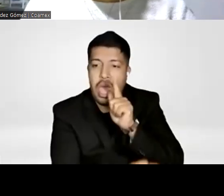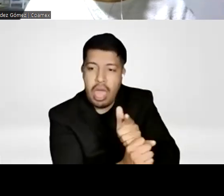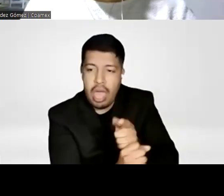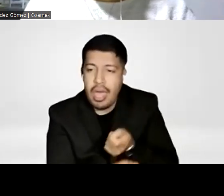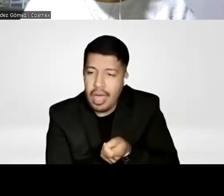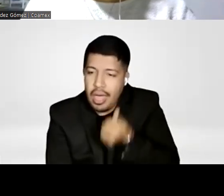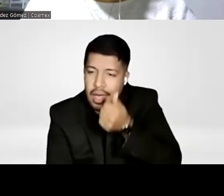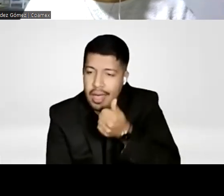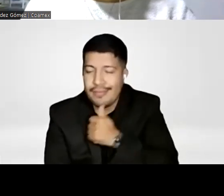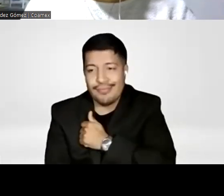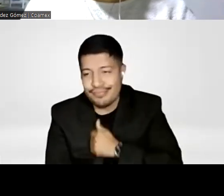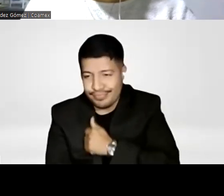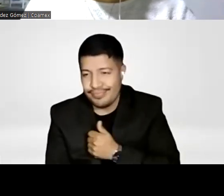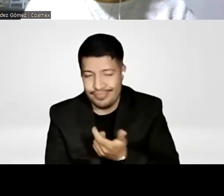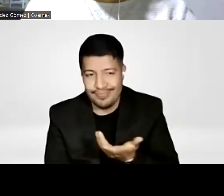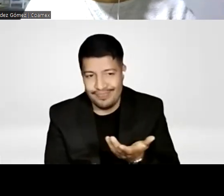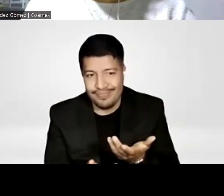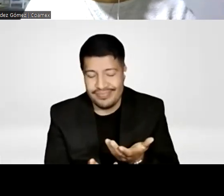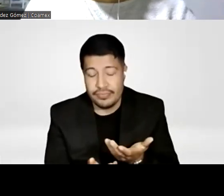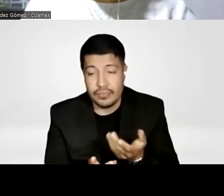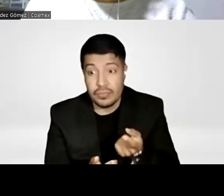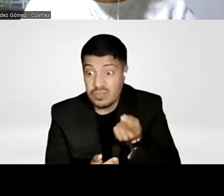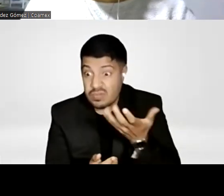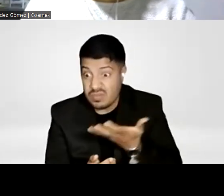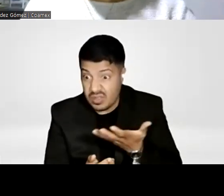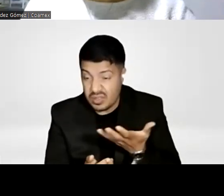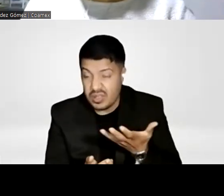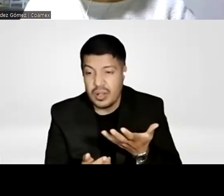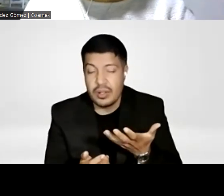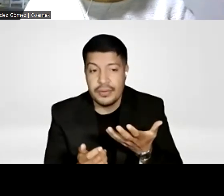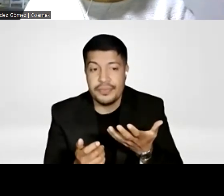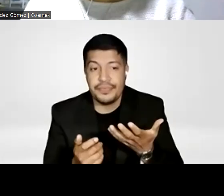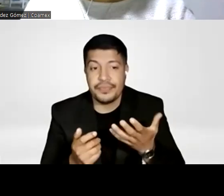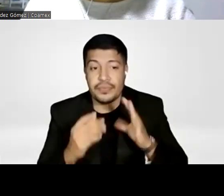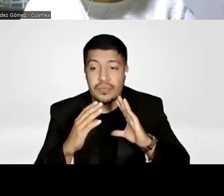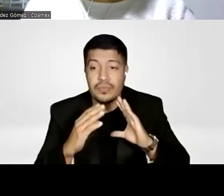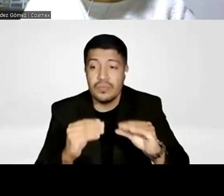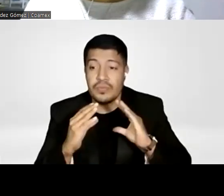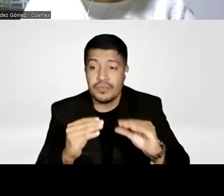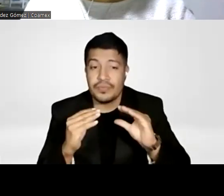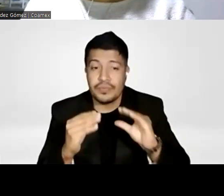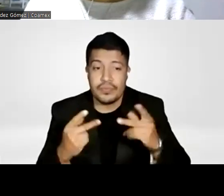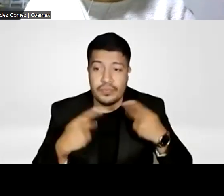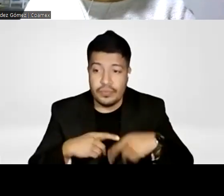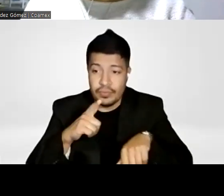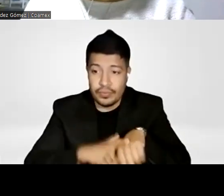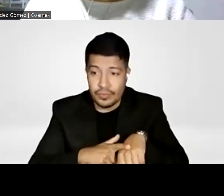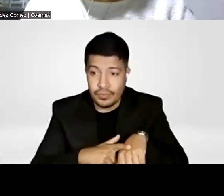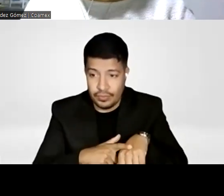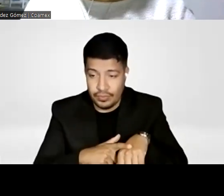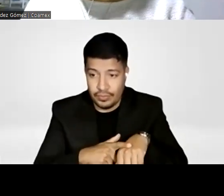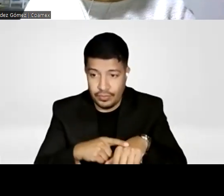primero, pero pues lo que más podemos hacer, creo, es la capacitación del personal de